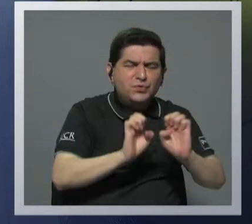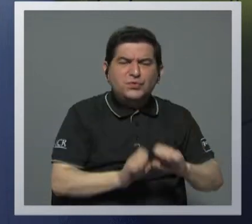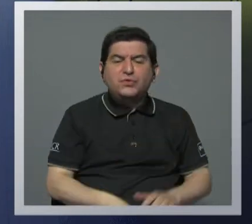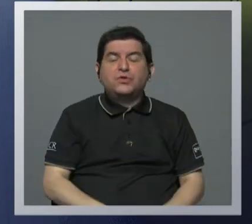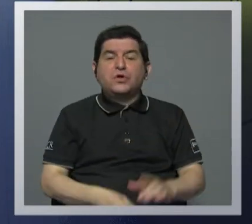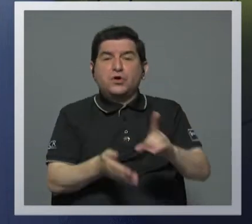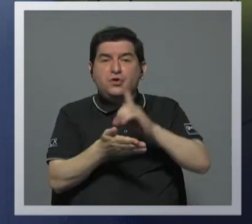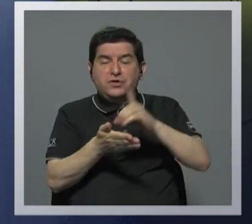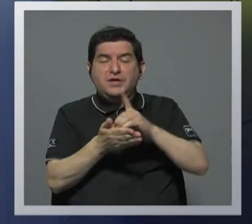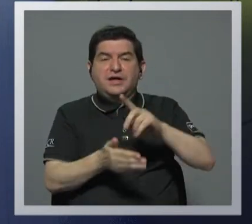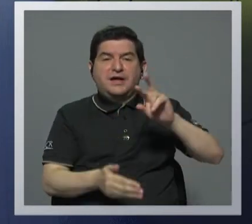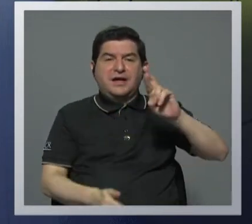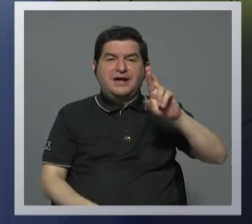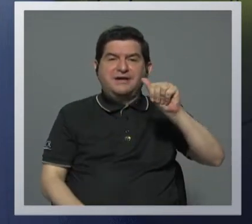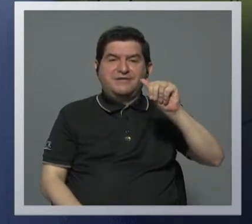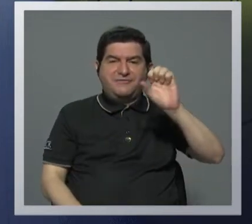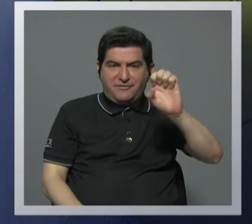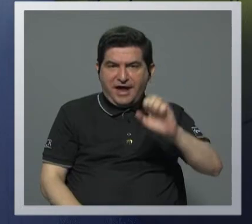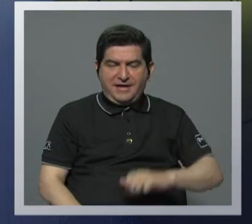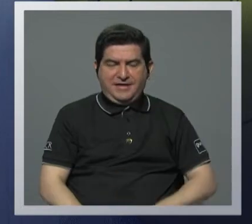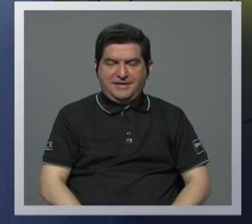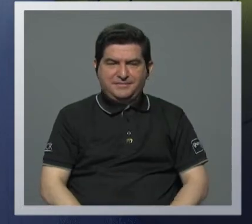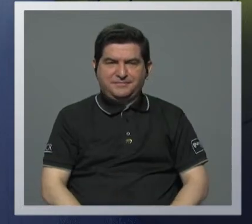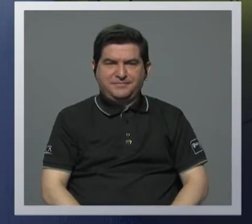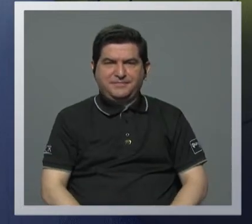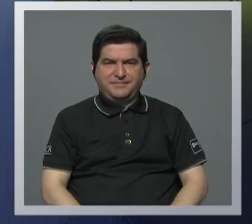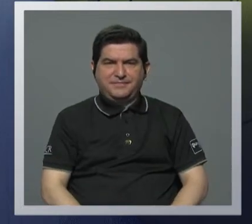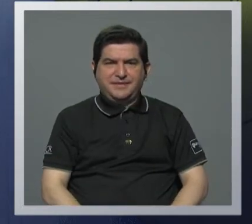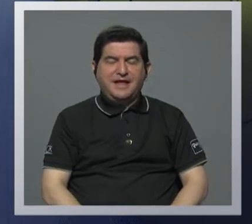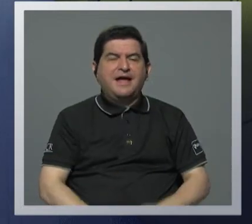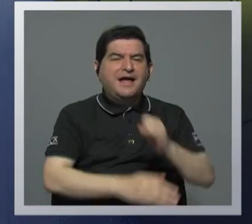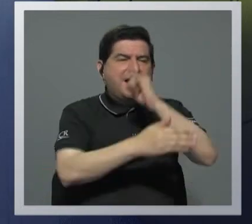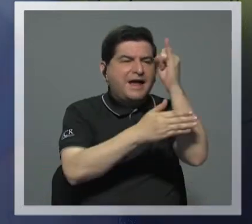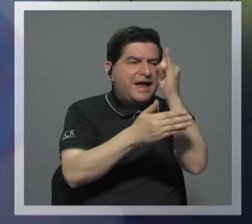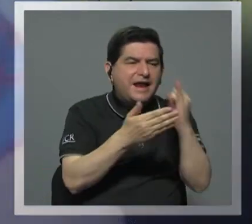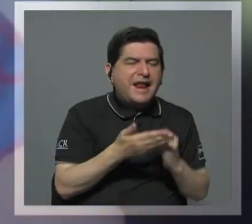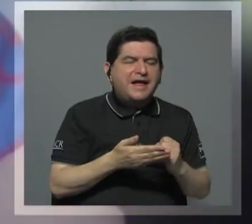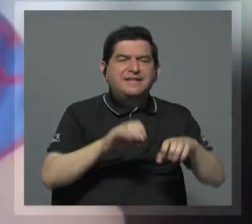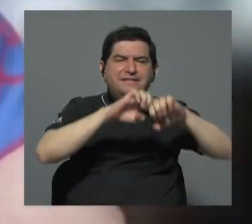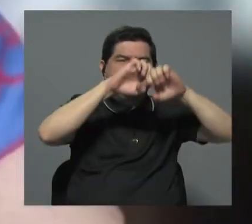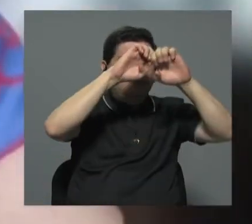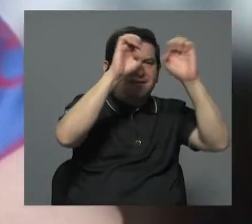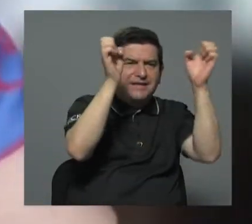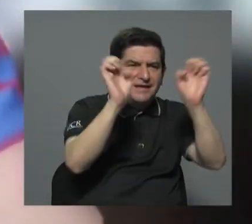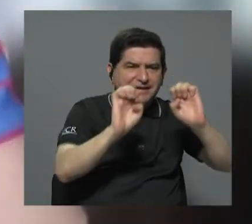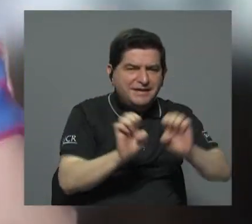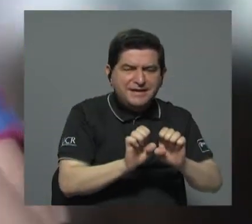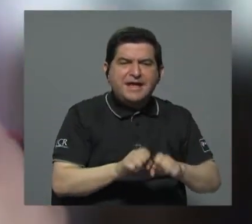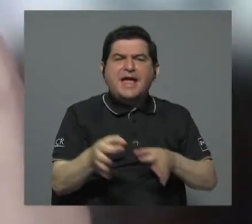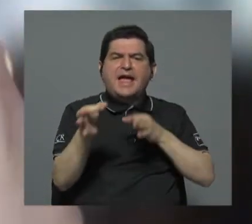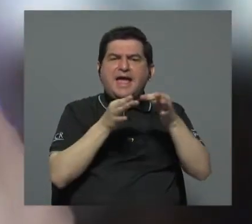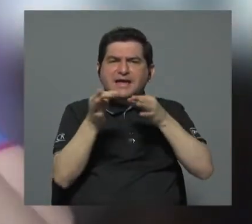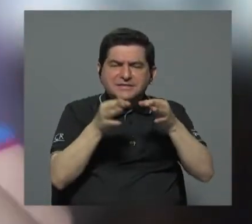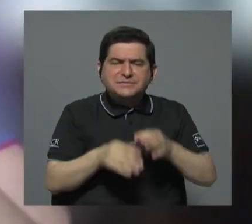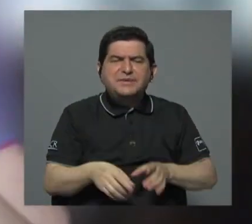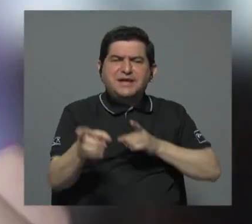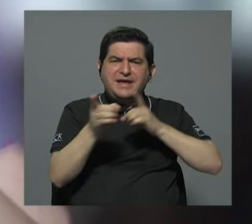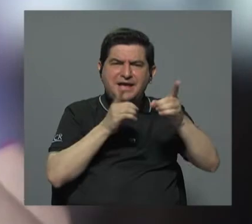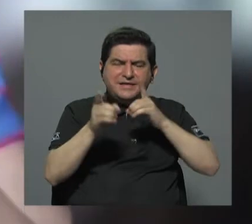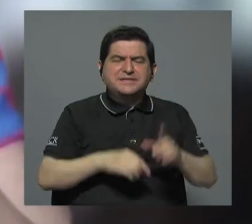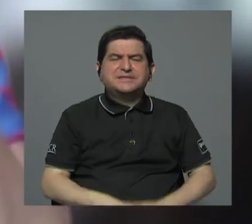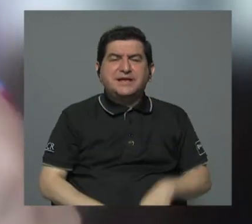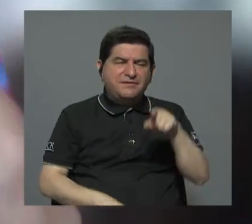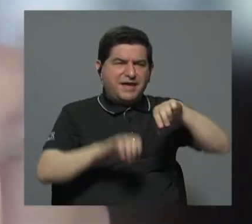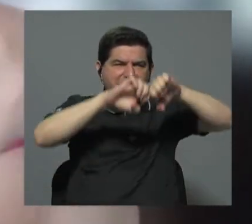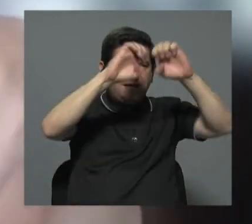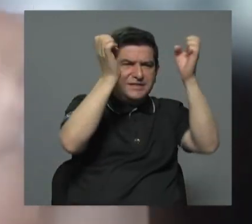diccionario de la Real Academia Española, es el arte del blasón, que explica y describe los escudos de armas, o sea,